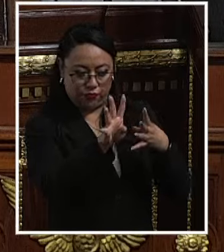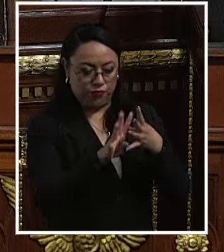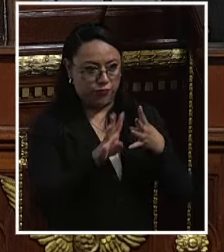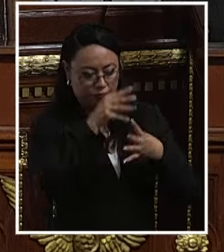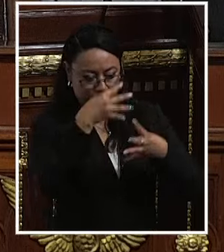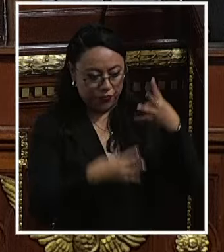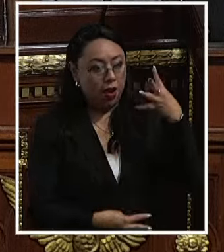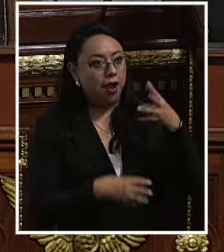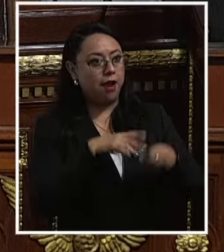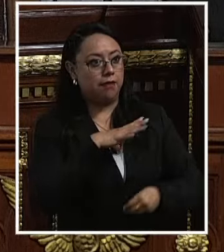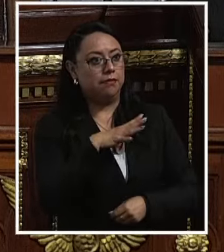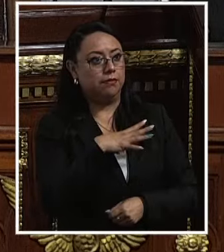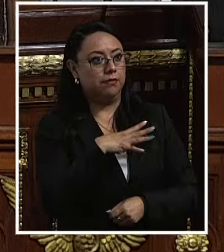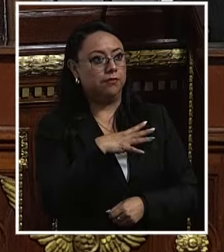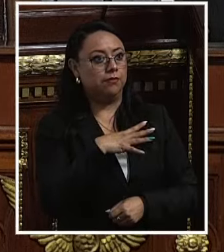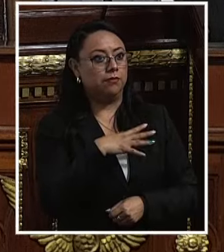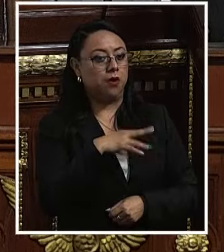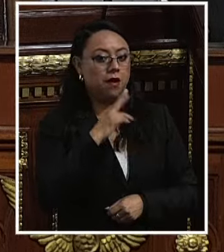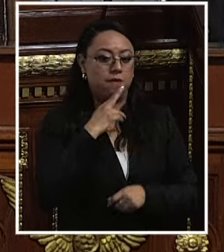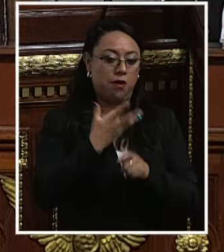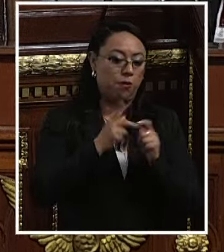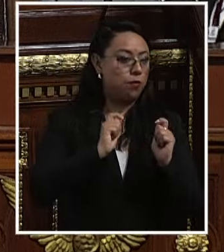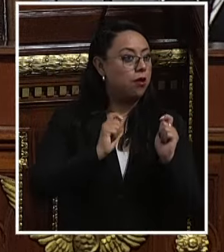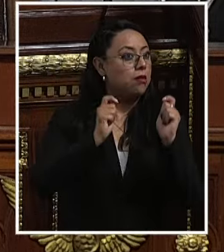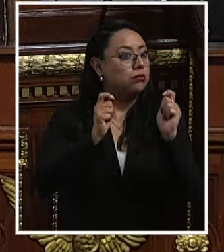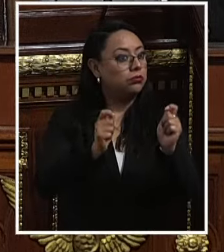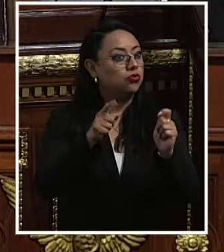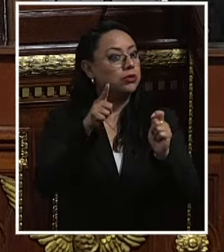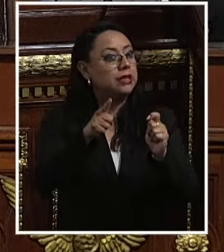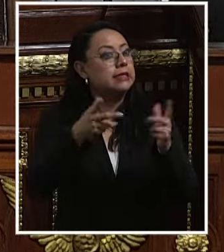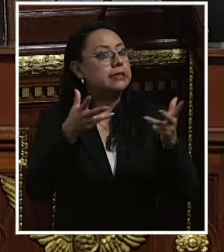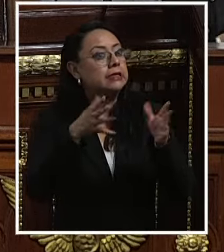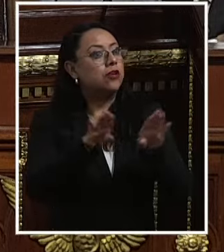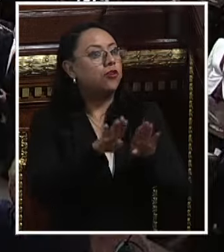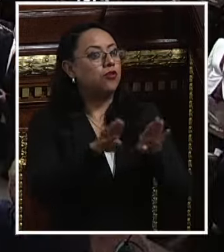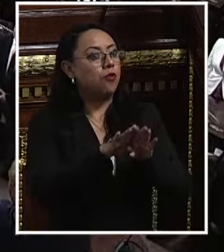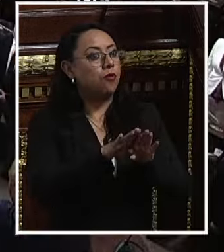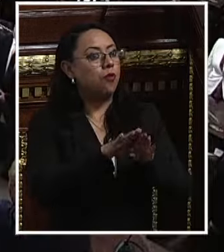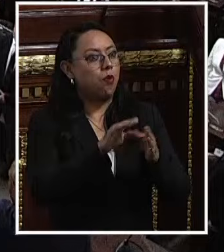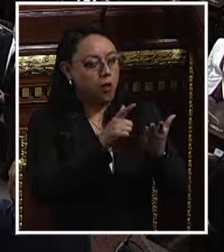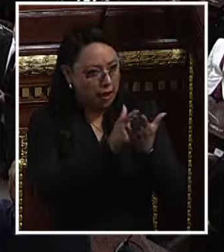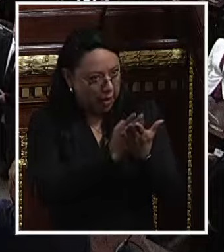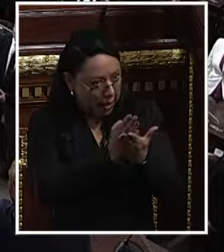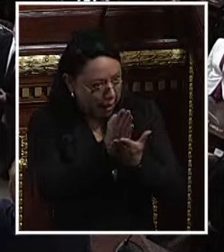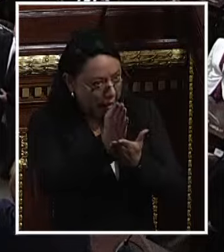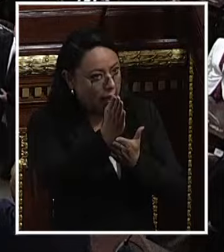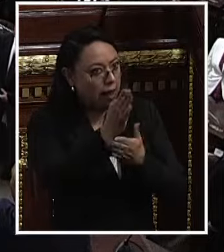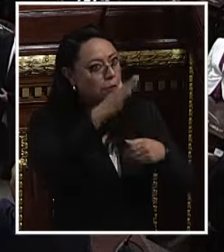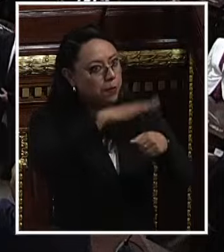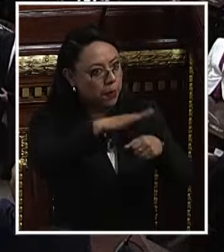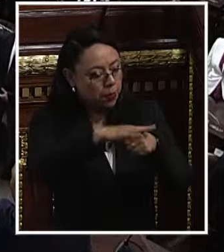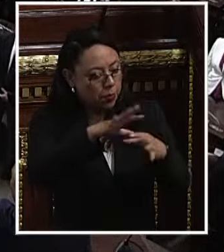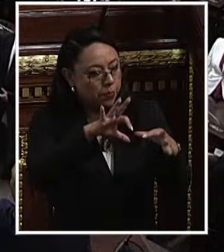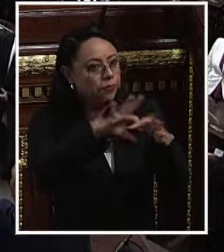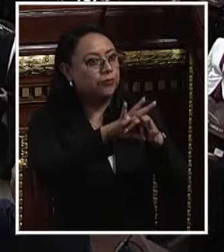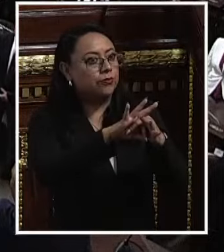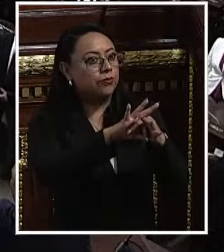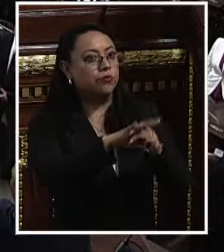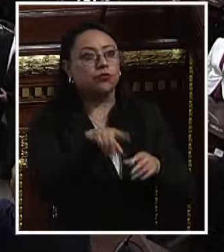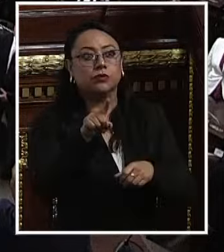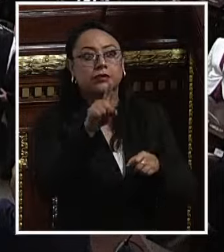emanen, y desempeñar leal y patrióticamente el cargo de diputadas y diputados a la